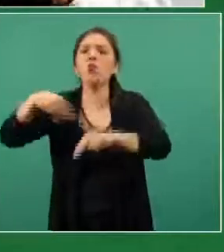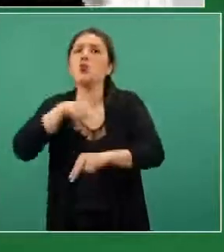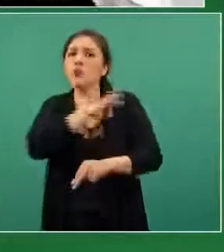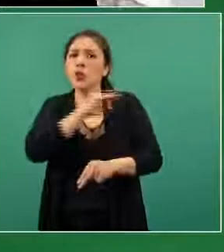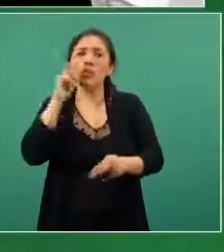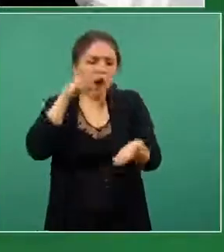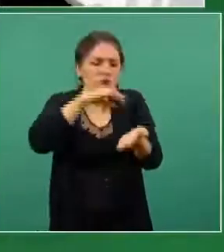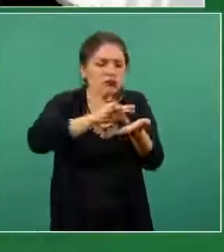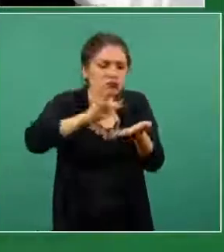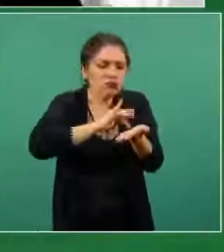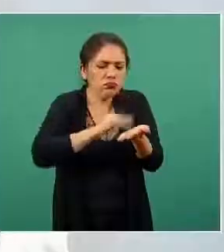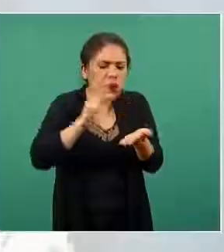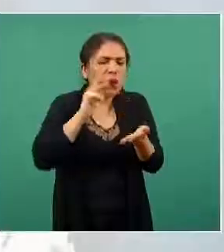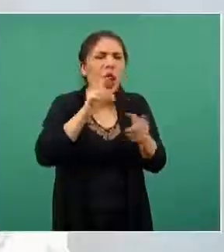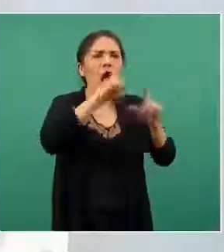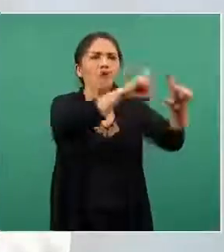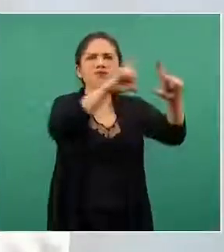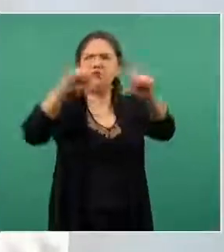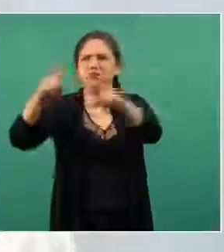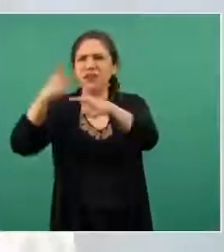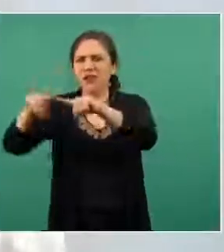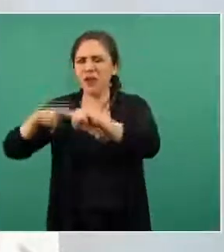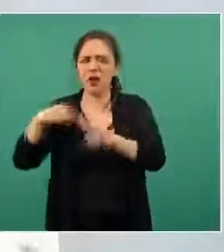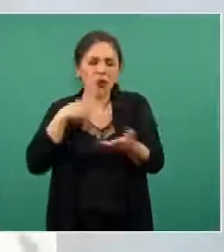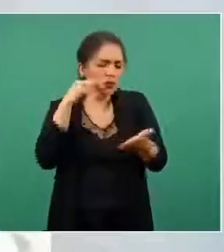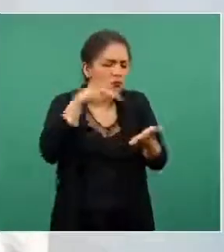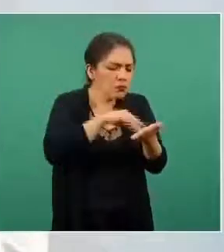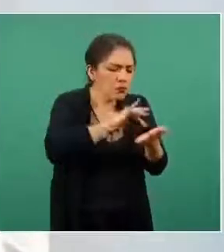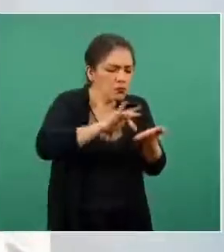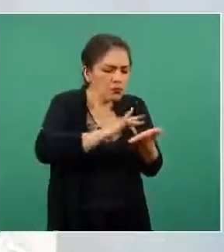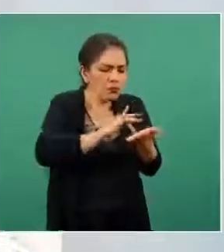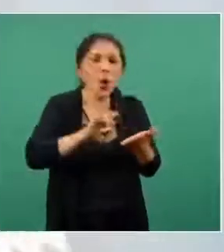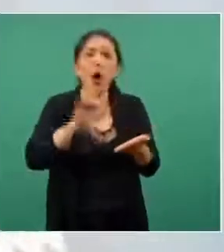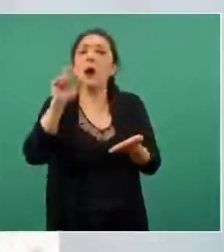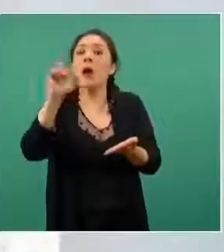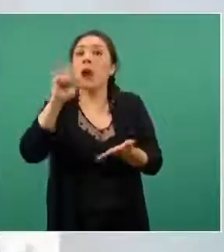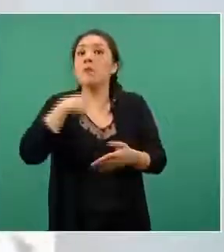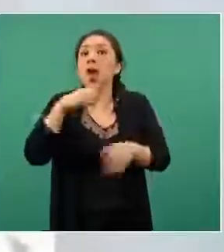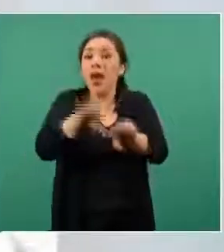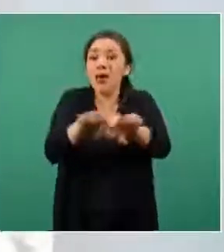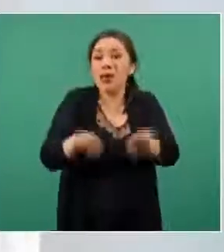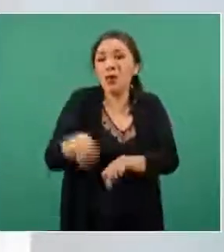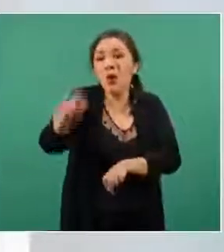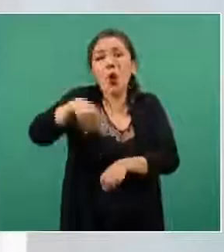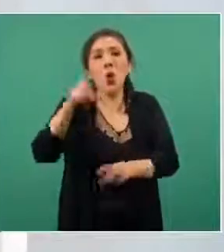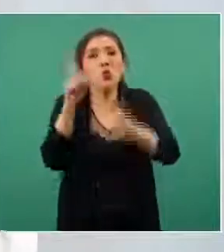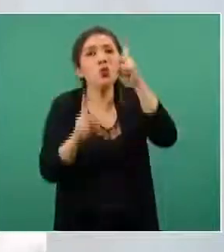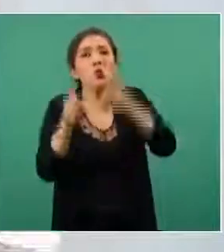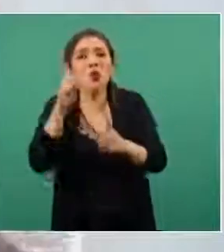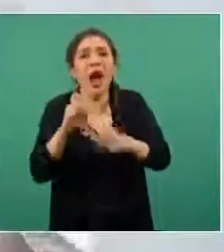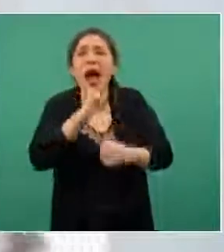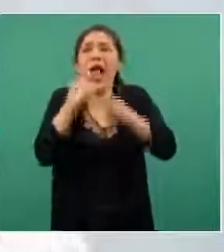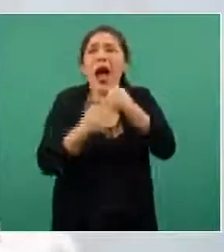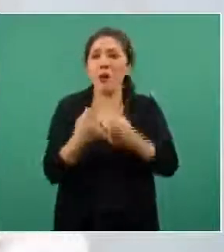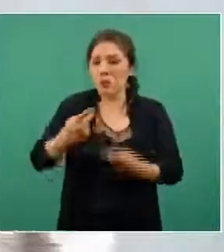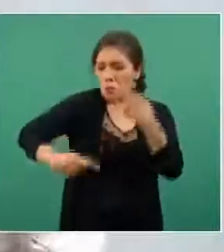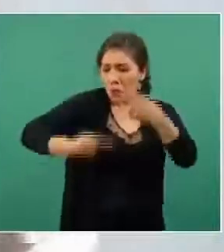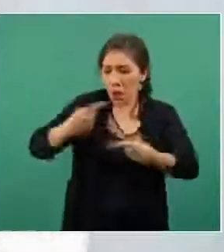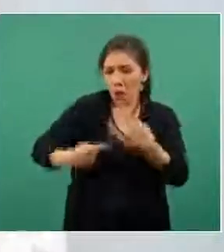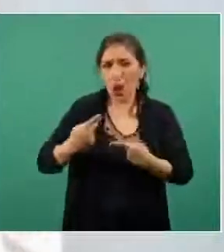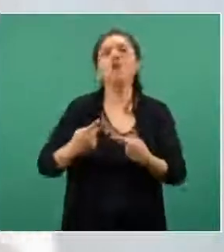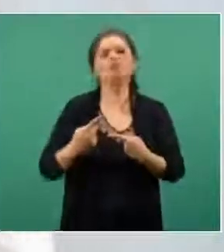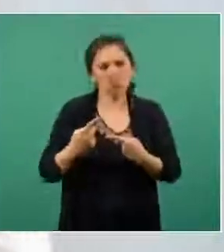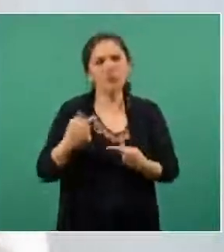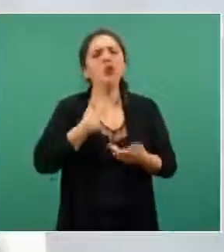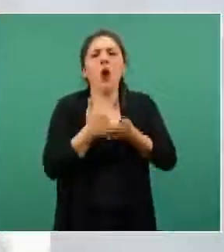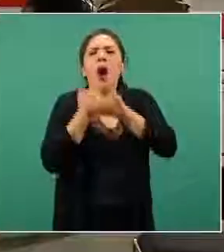simultánea y poder ayudar a mi equipo en caso de que tengan alguna duda, que crean que puedo yo ser útil, evidentemente con el expertise de